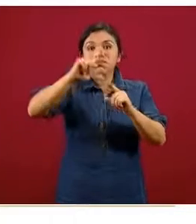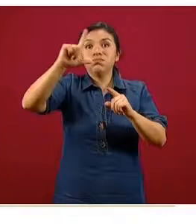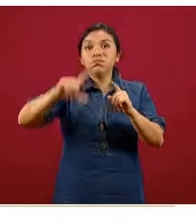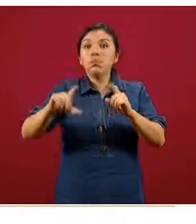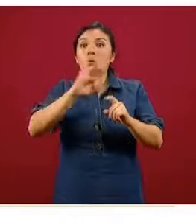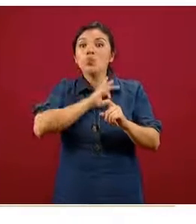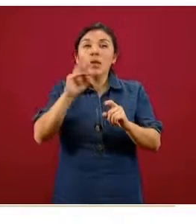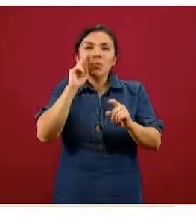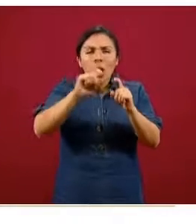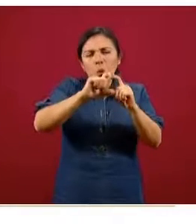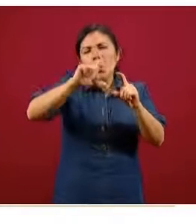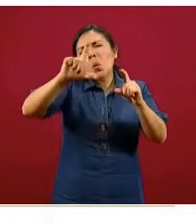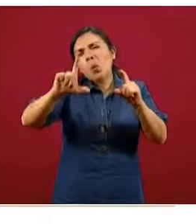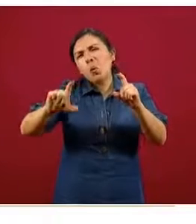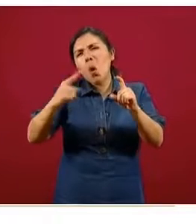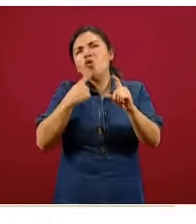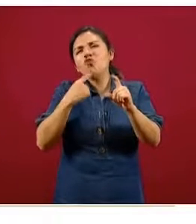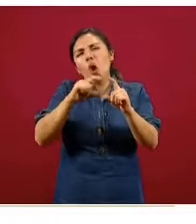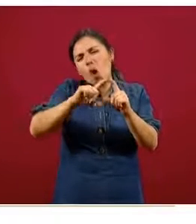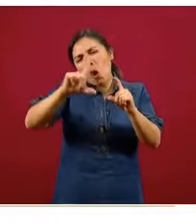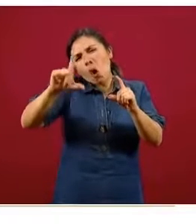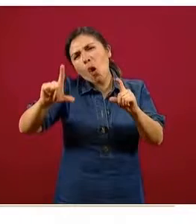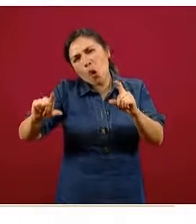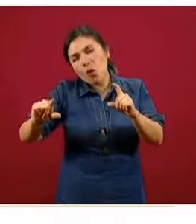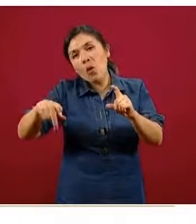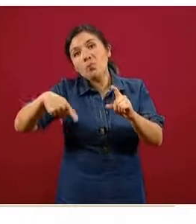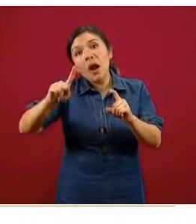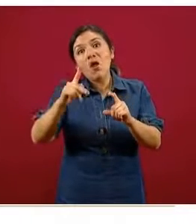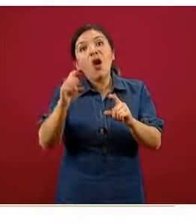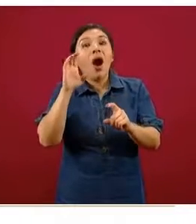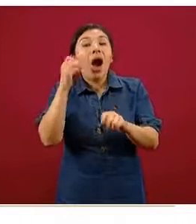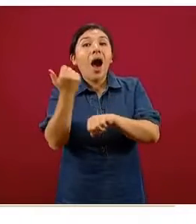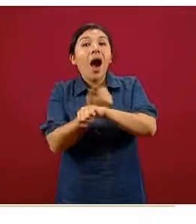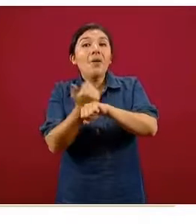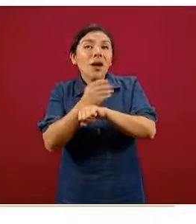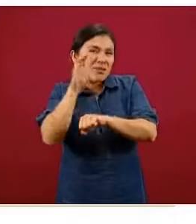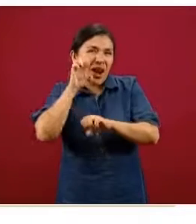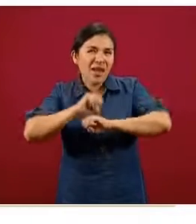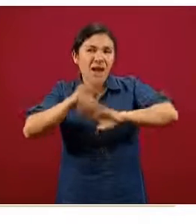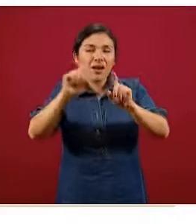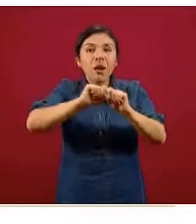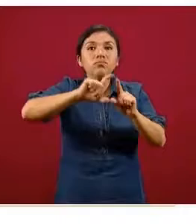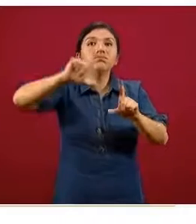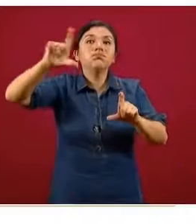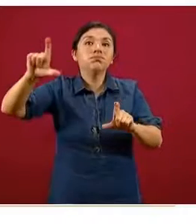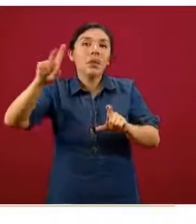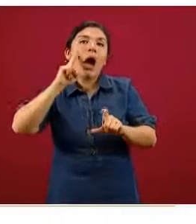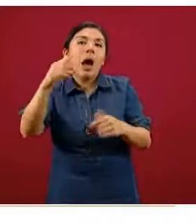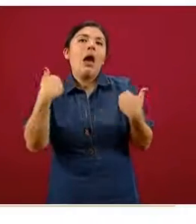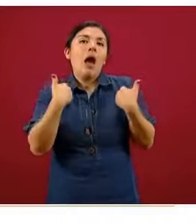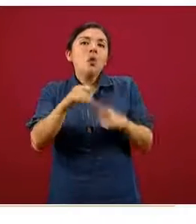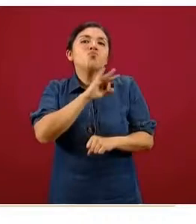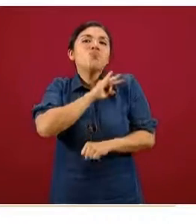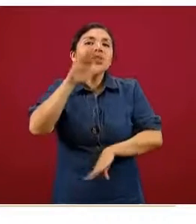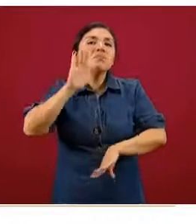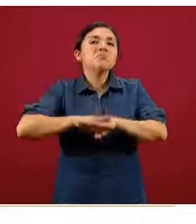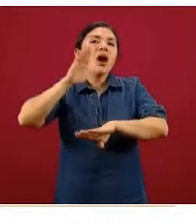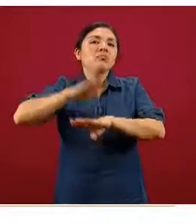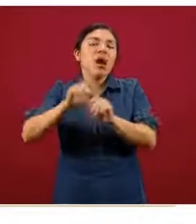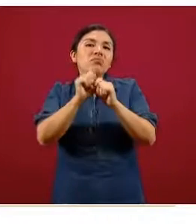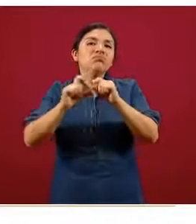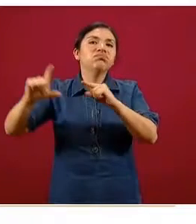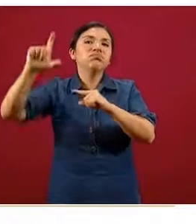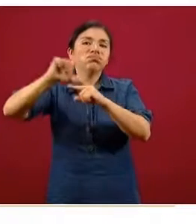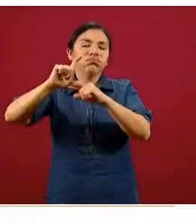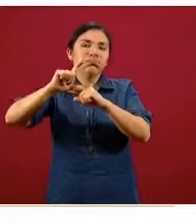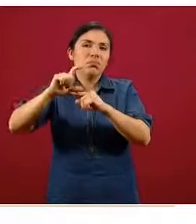que está ascendente, pues se mantiene en esa misma tendencia en la medida de cómo estos casos